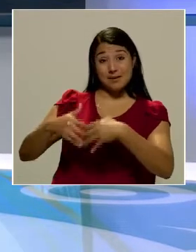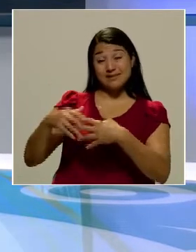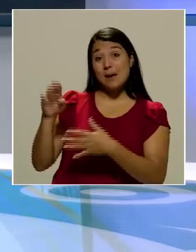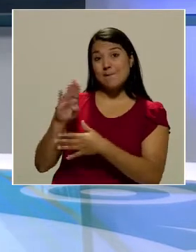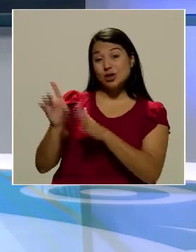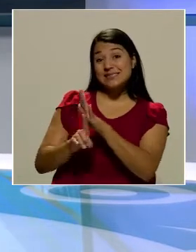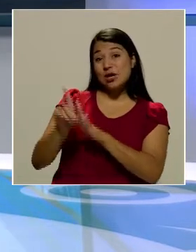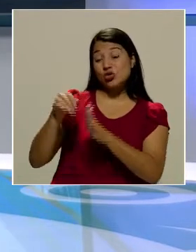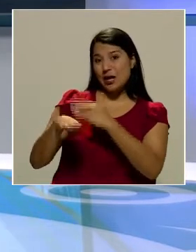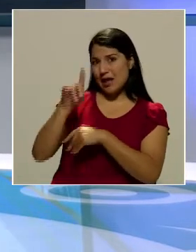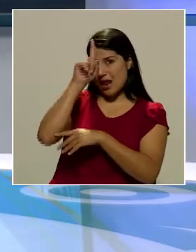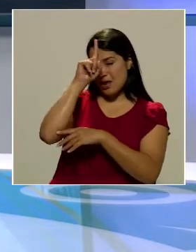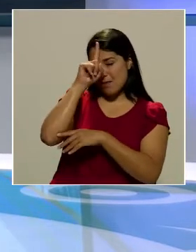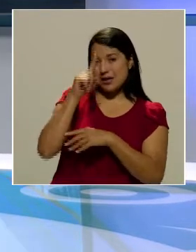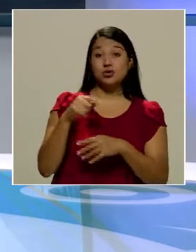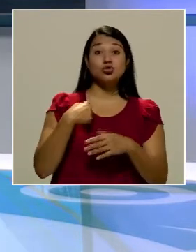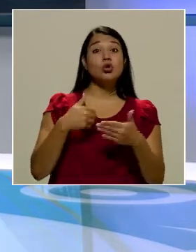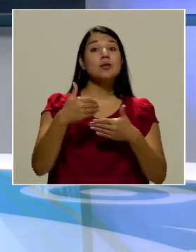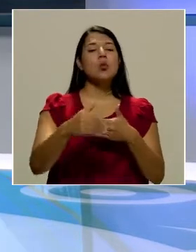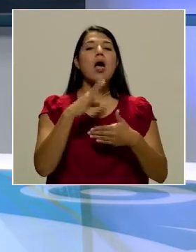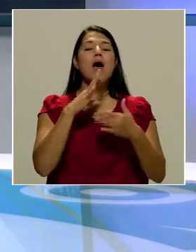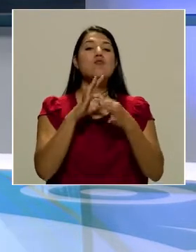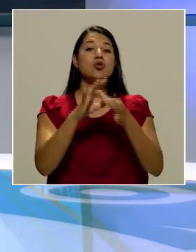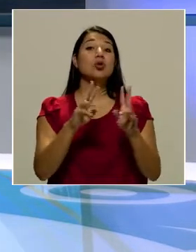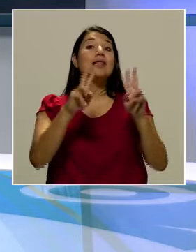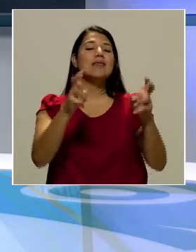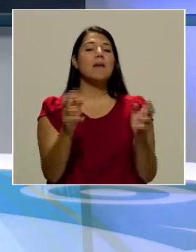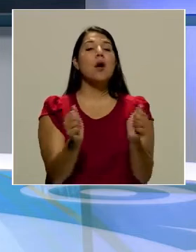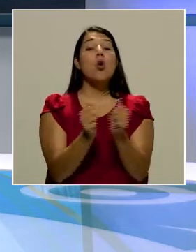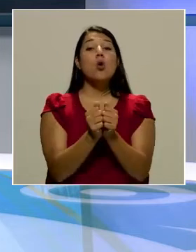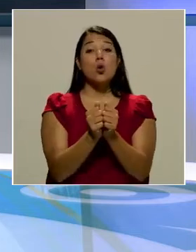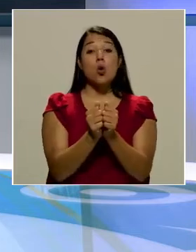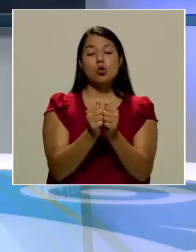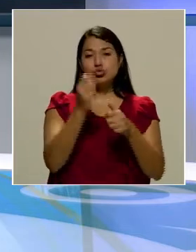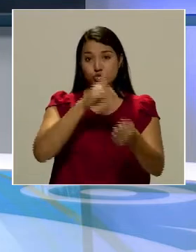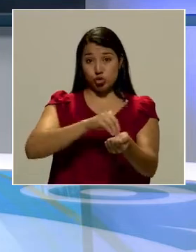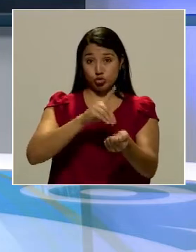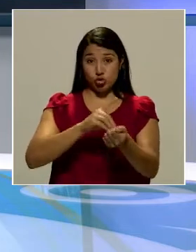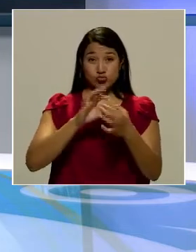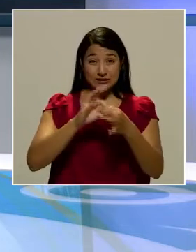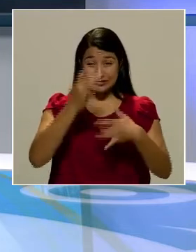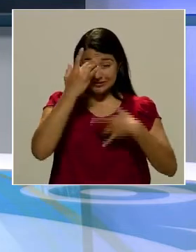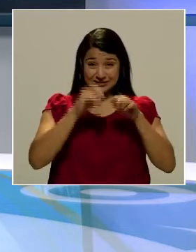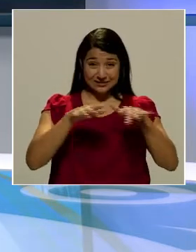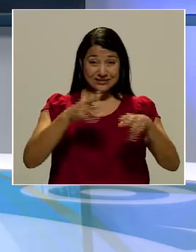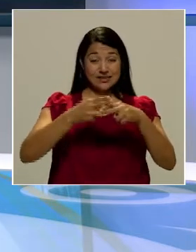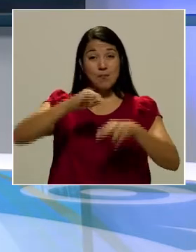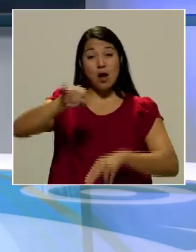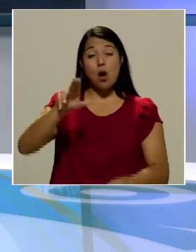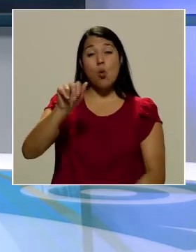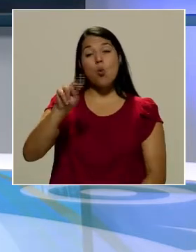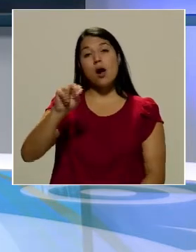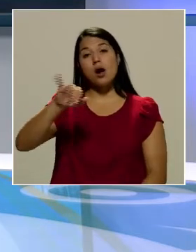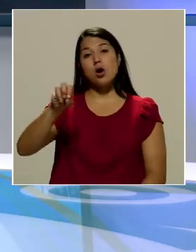esta edición voy a conversar sobre el tema con el epidemiólogo Juan José Romero. Son